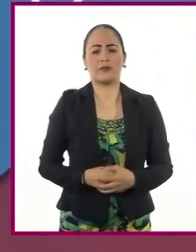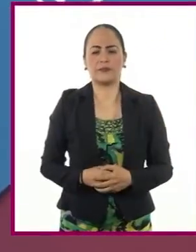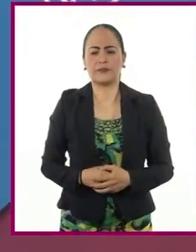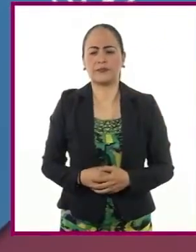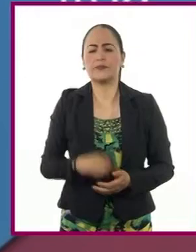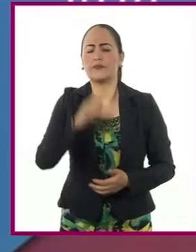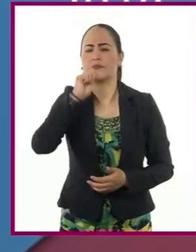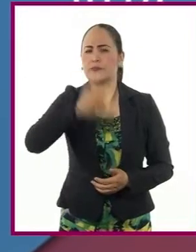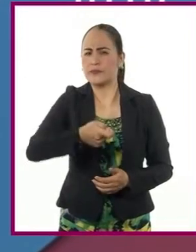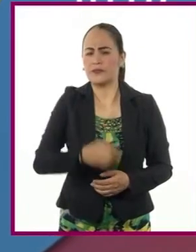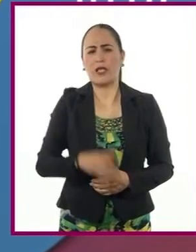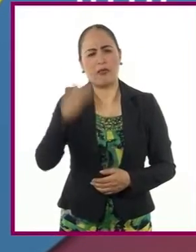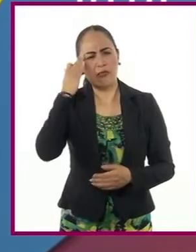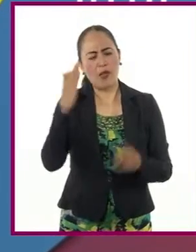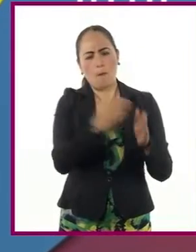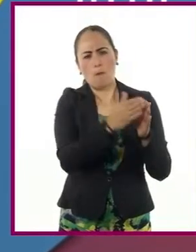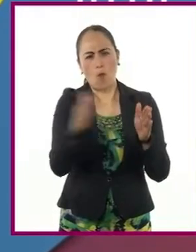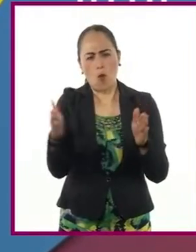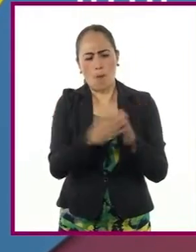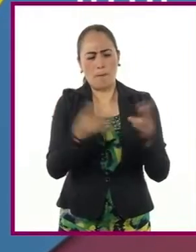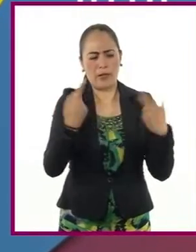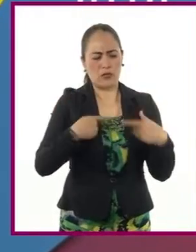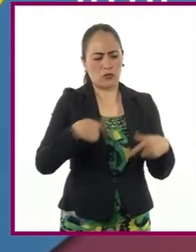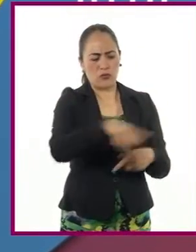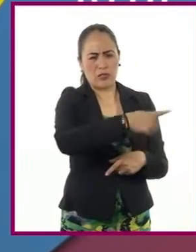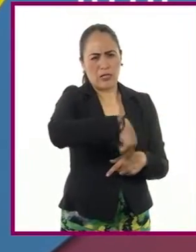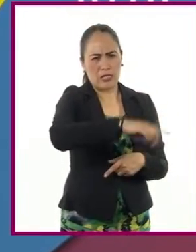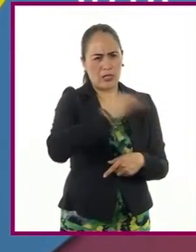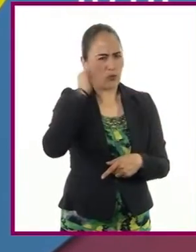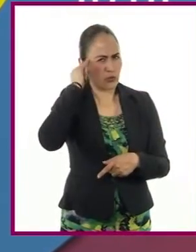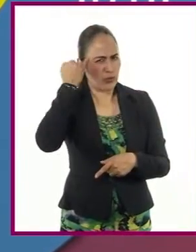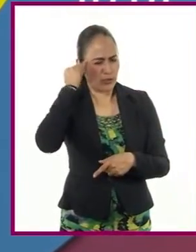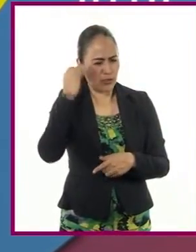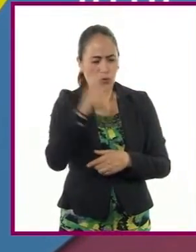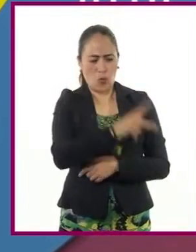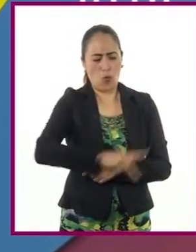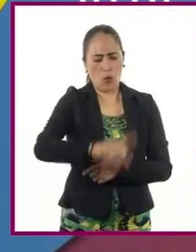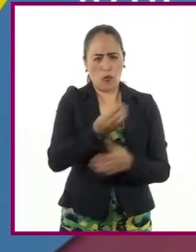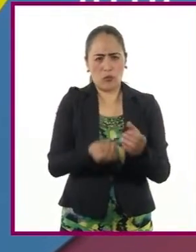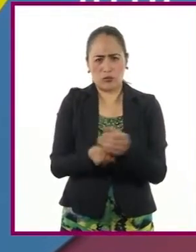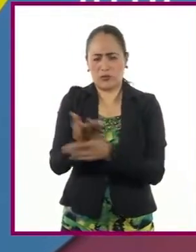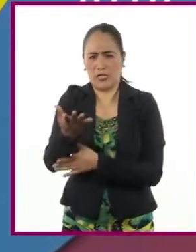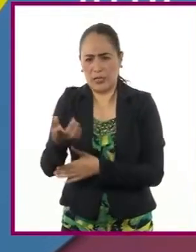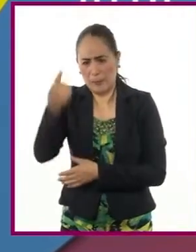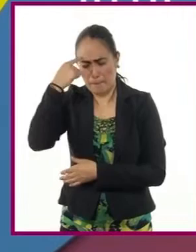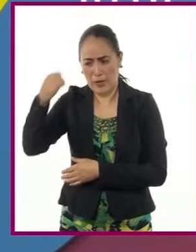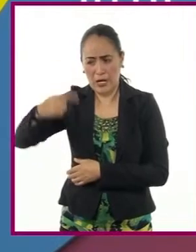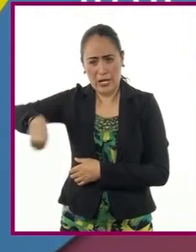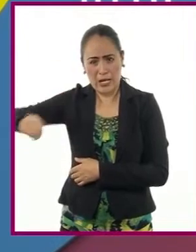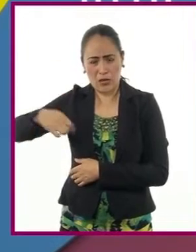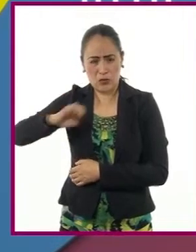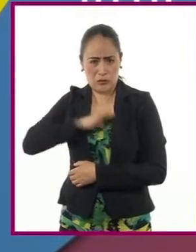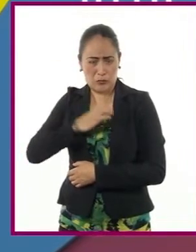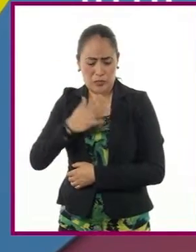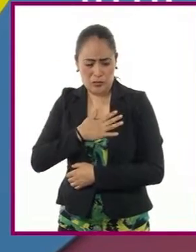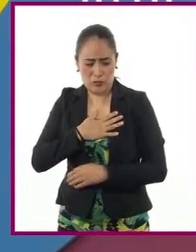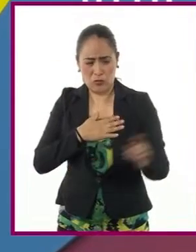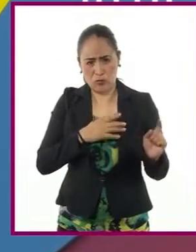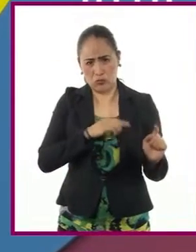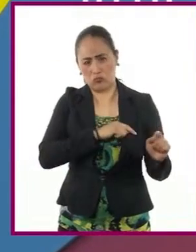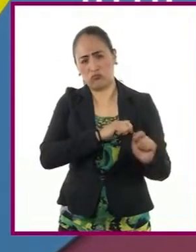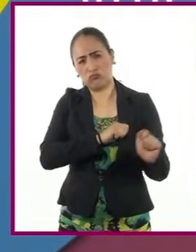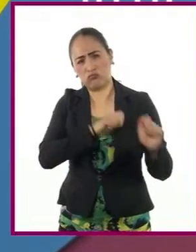en que, por periodos, los indígenas debían salir de su pueblo para trabajar al servicio de españoles